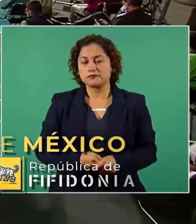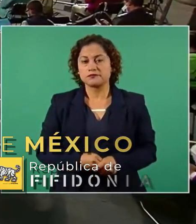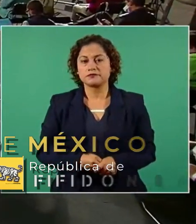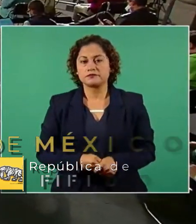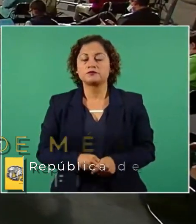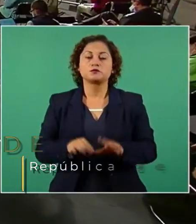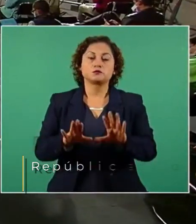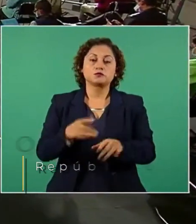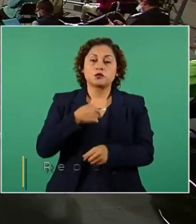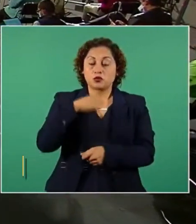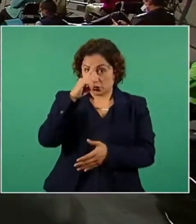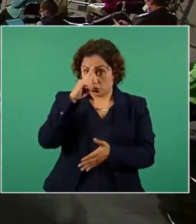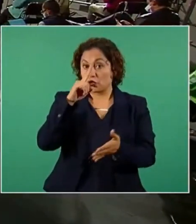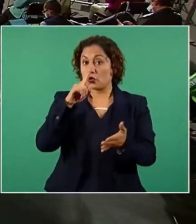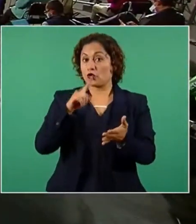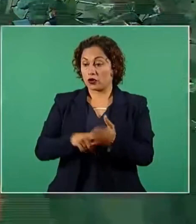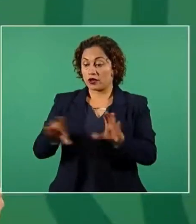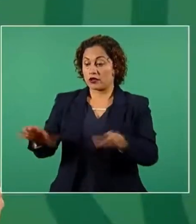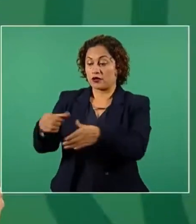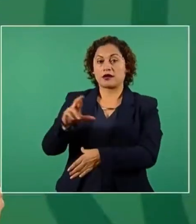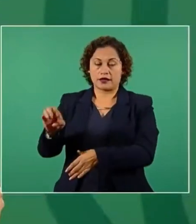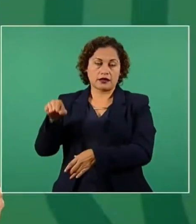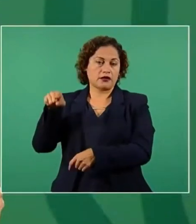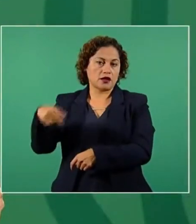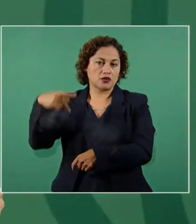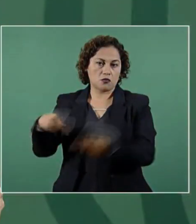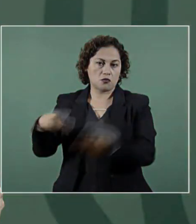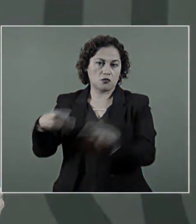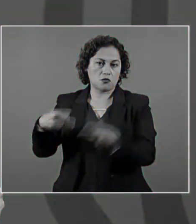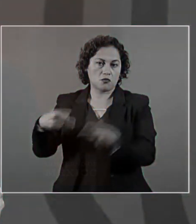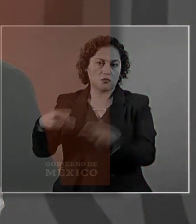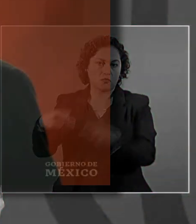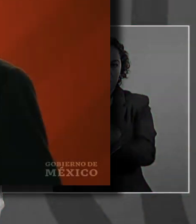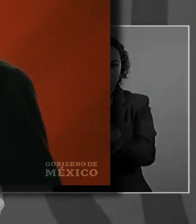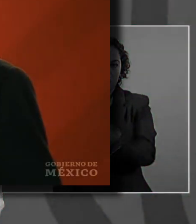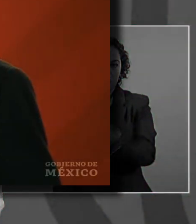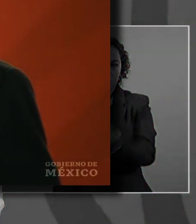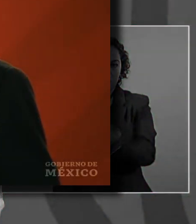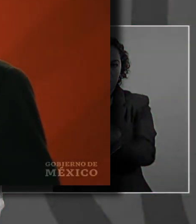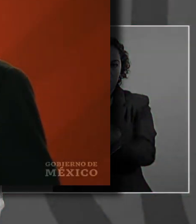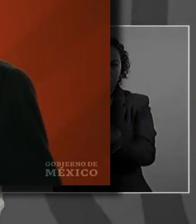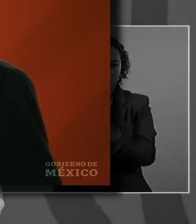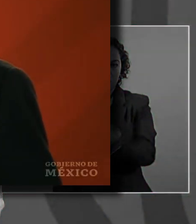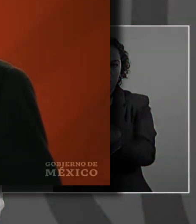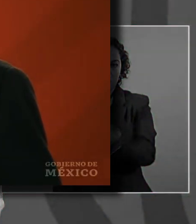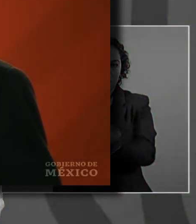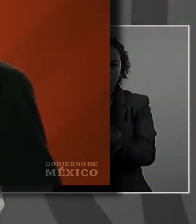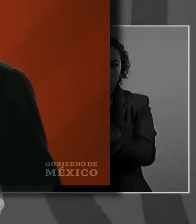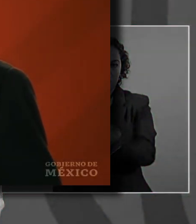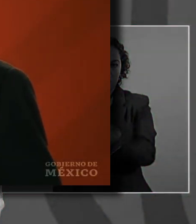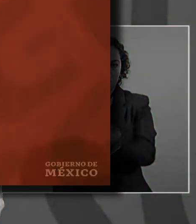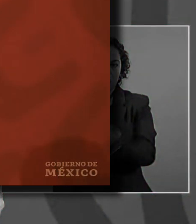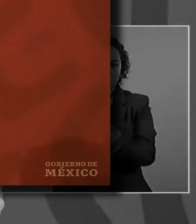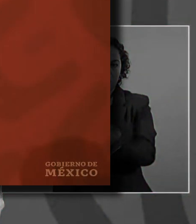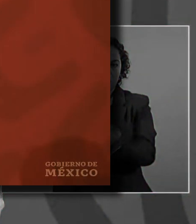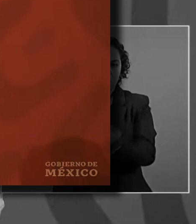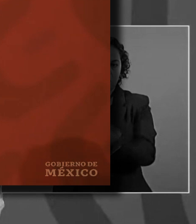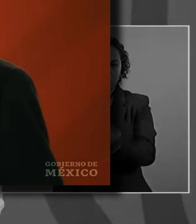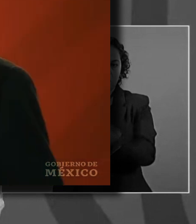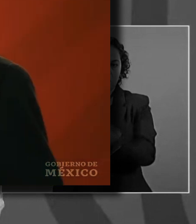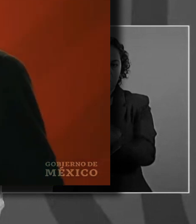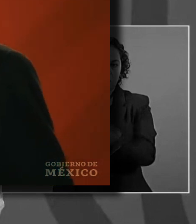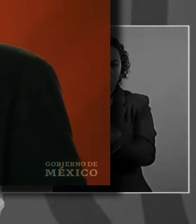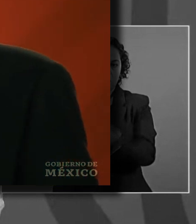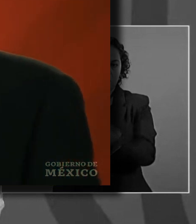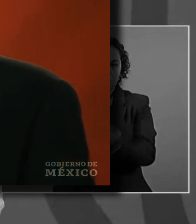yo creo que los consejeros de la CRE son gentes honestas. Se va a presentar al Senado una terna, como lo establece la ley,